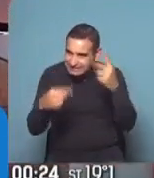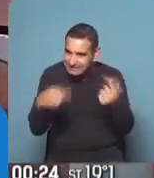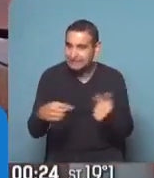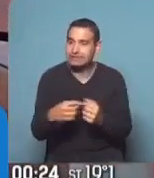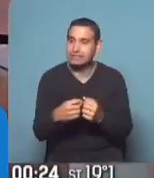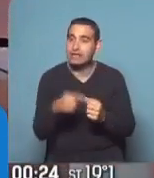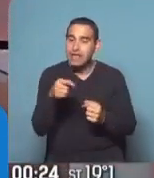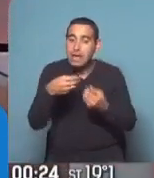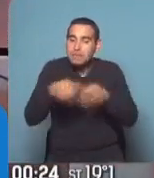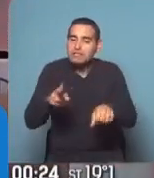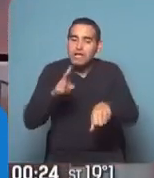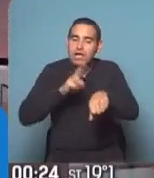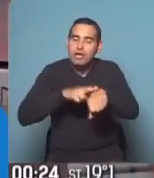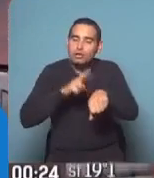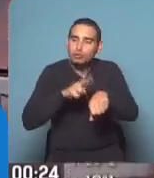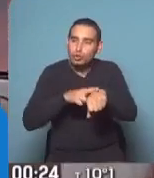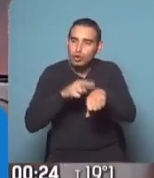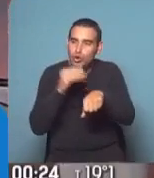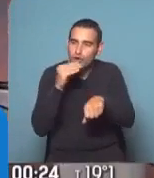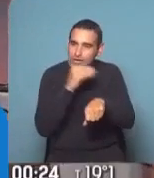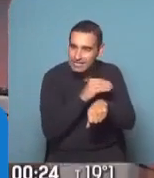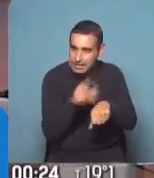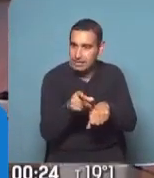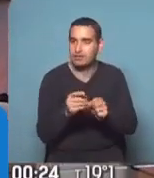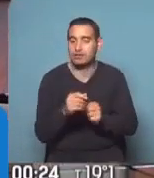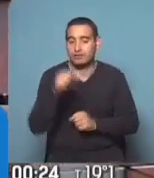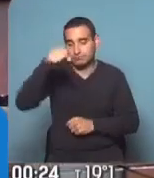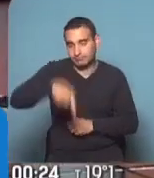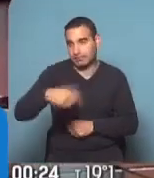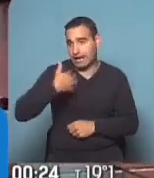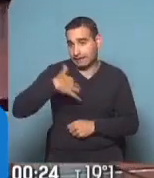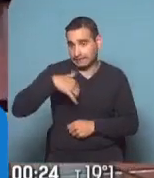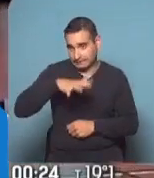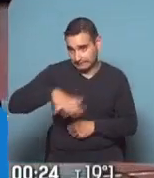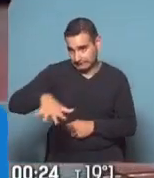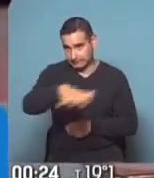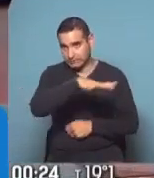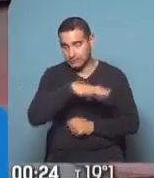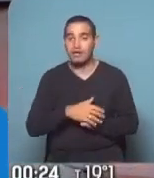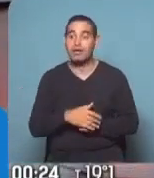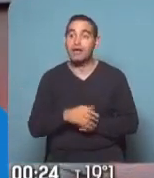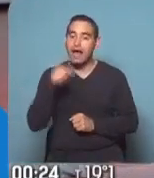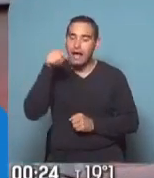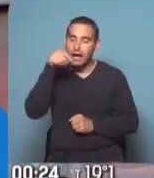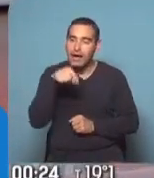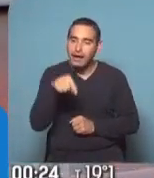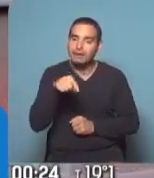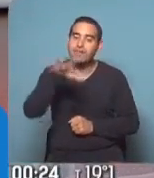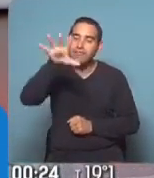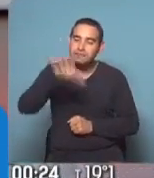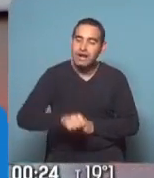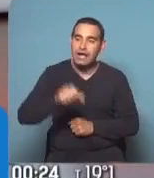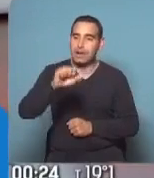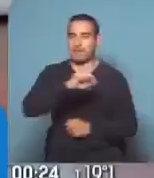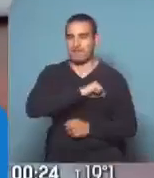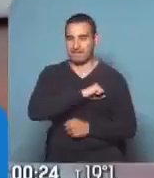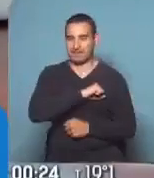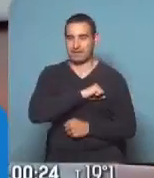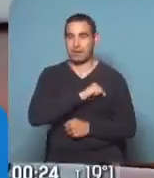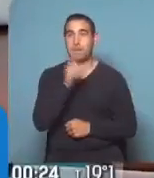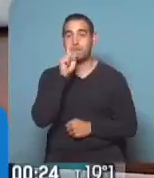con la enología fina en la zona de lo que es Argentina actualmente. Y ahí es donde trae el Malbec. A partir